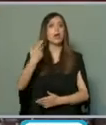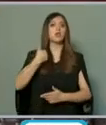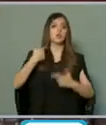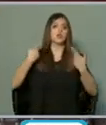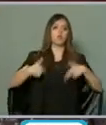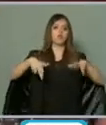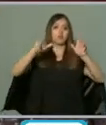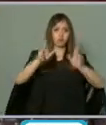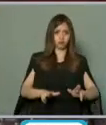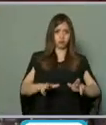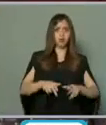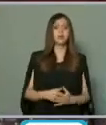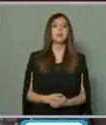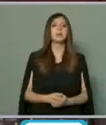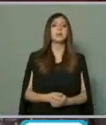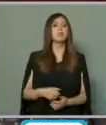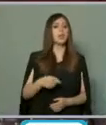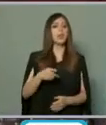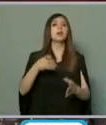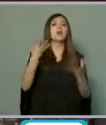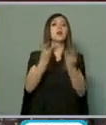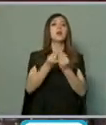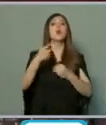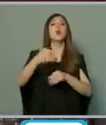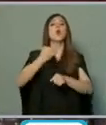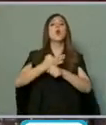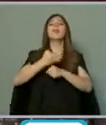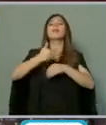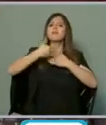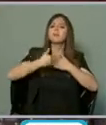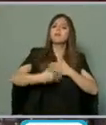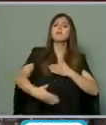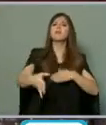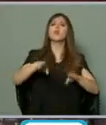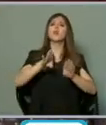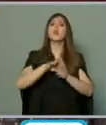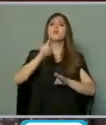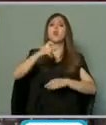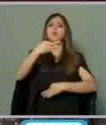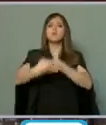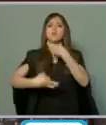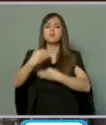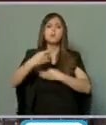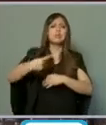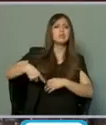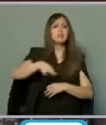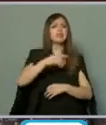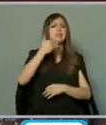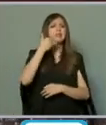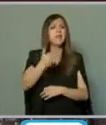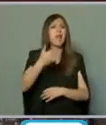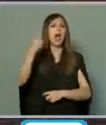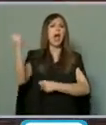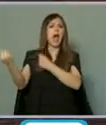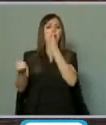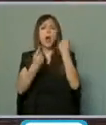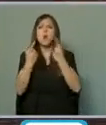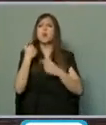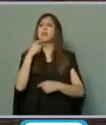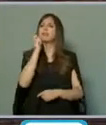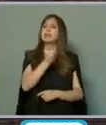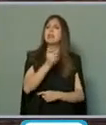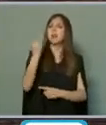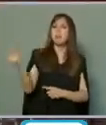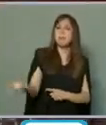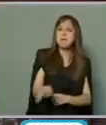Nosotros, también bien dices, en periodo de campaña, en periodo de proceso electoral es cuando nos empiezan a voltear a ver, nos preguntan